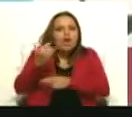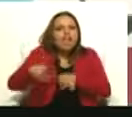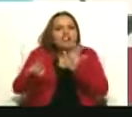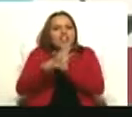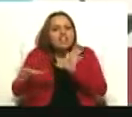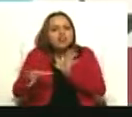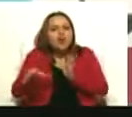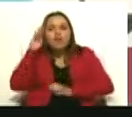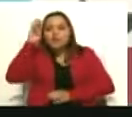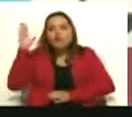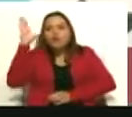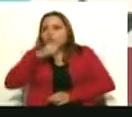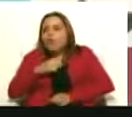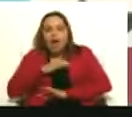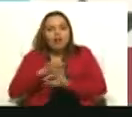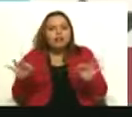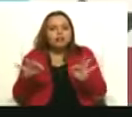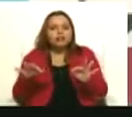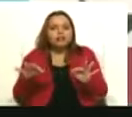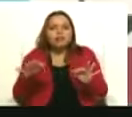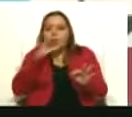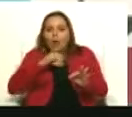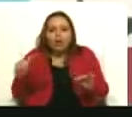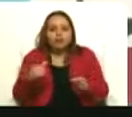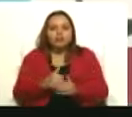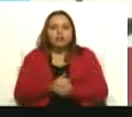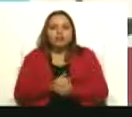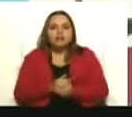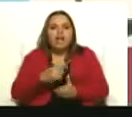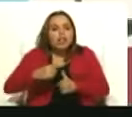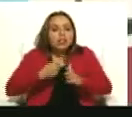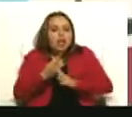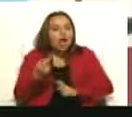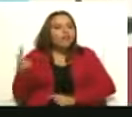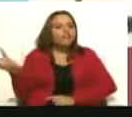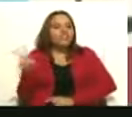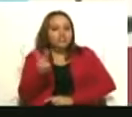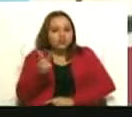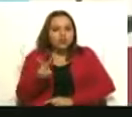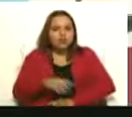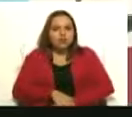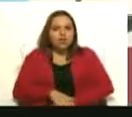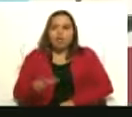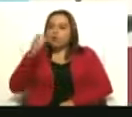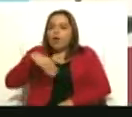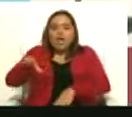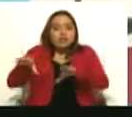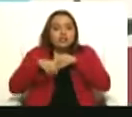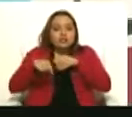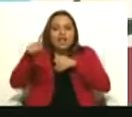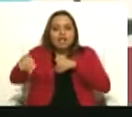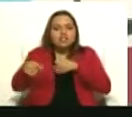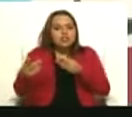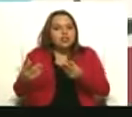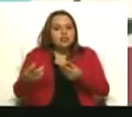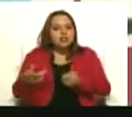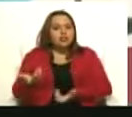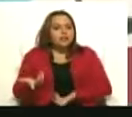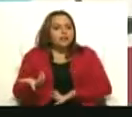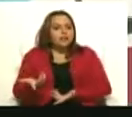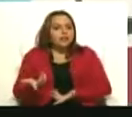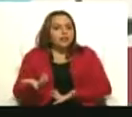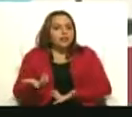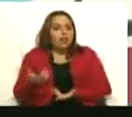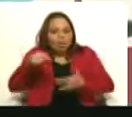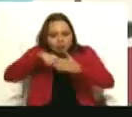los tendrán. Ni los tendrán. Y por eso es que Venezuela no reconoce esa jurisdicción obligatoria.